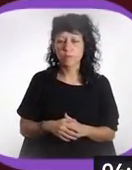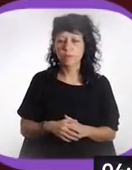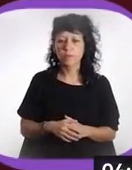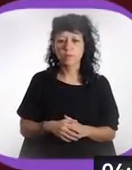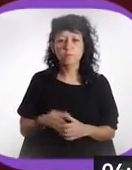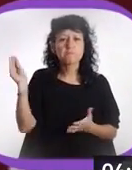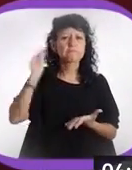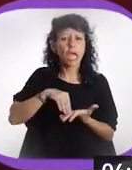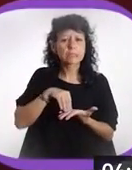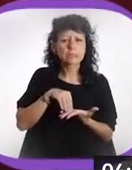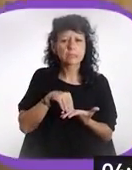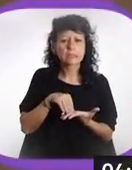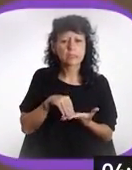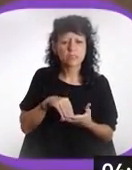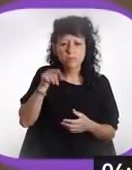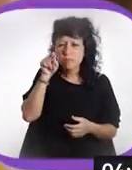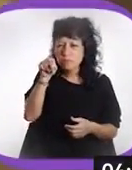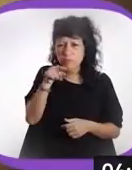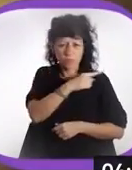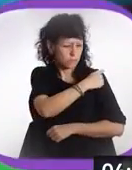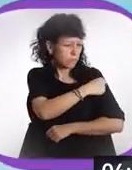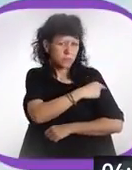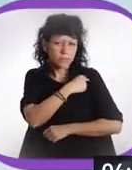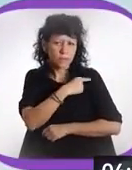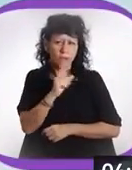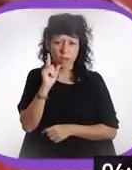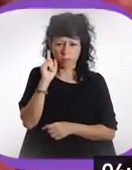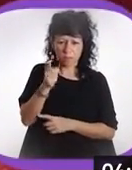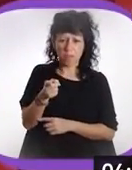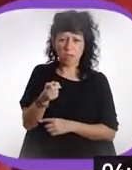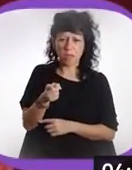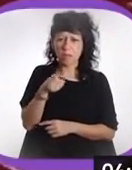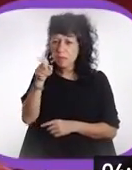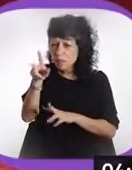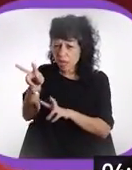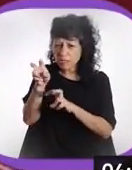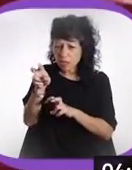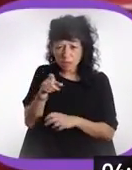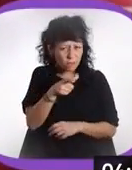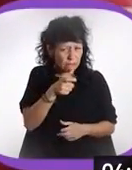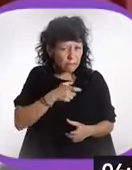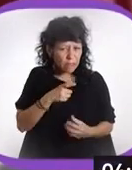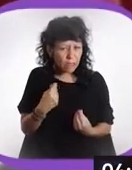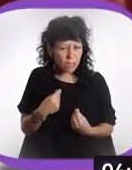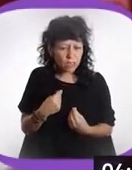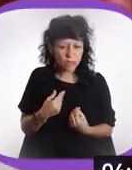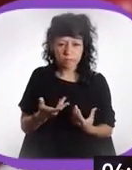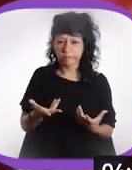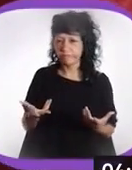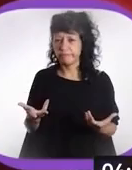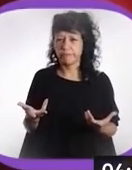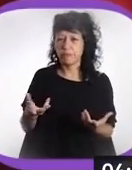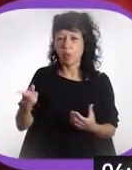¿Y esto? Caracteres sentient del líder. Explorador, cazadora. ¿Qué es lo que dijiste? Pero si en realidad